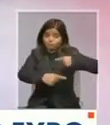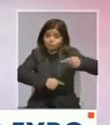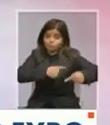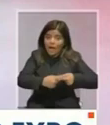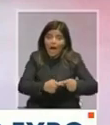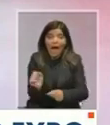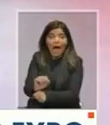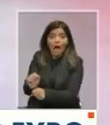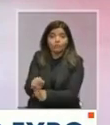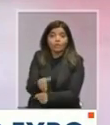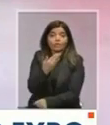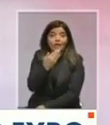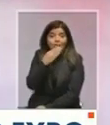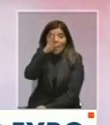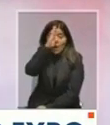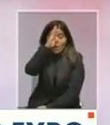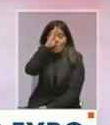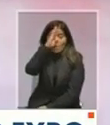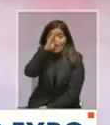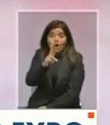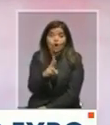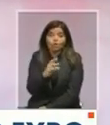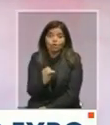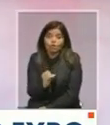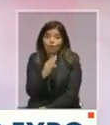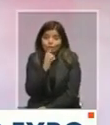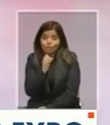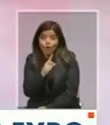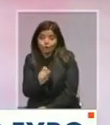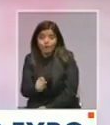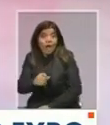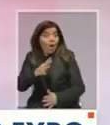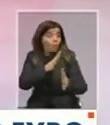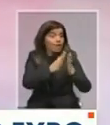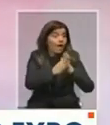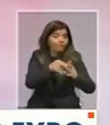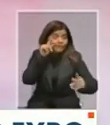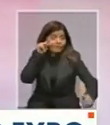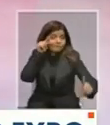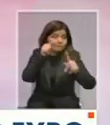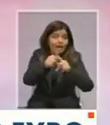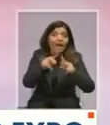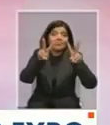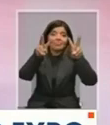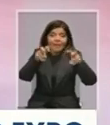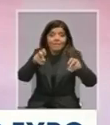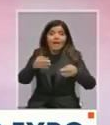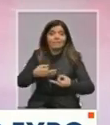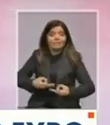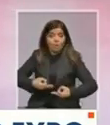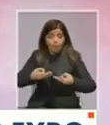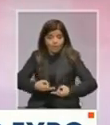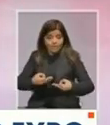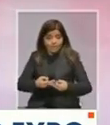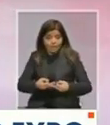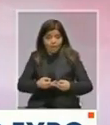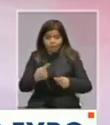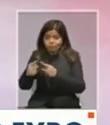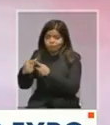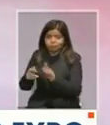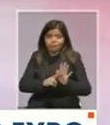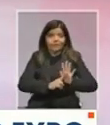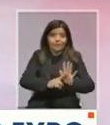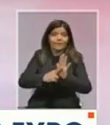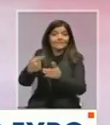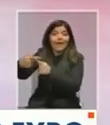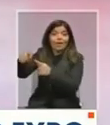incluso un perro robot. Eso es parte de lo que podrá ver en una feria enfocada en temas de seguridad. Decenas de representantes de diferentes países